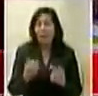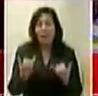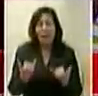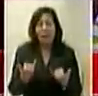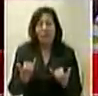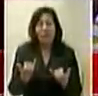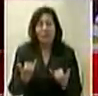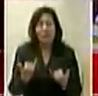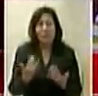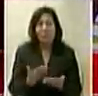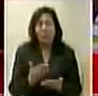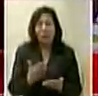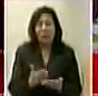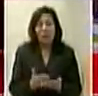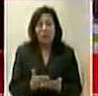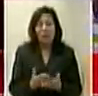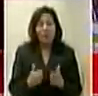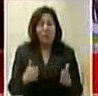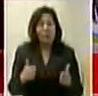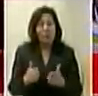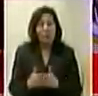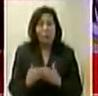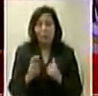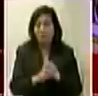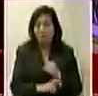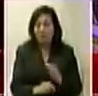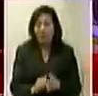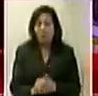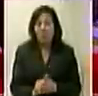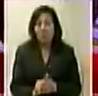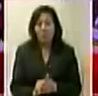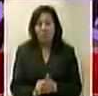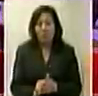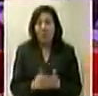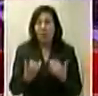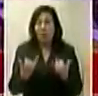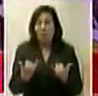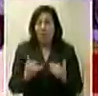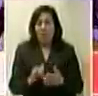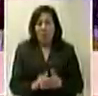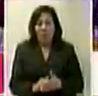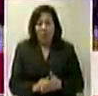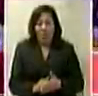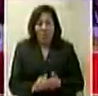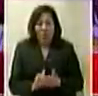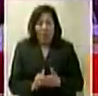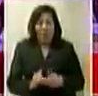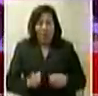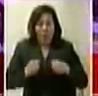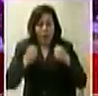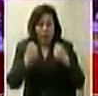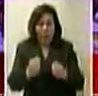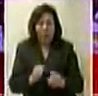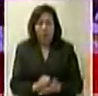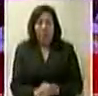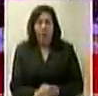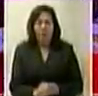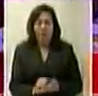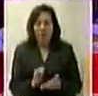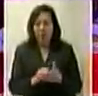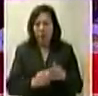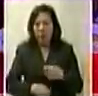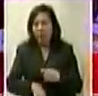esta situación que está enfrentando el país, a esta situación de violencia,